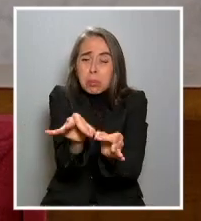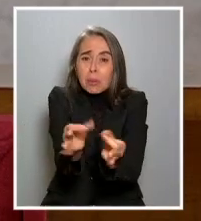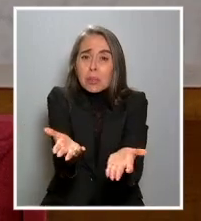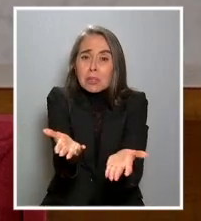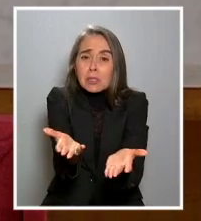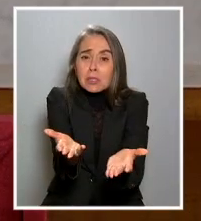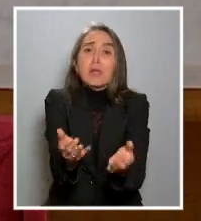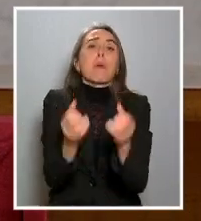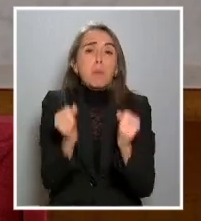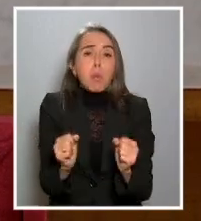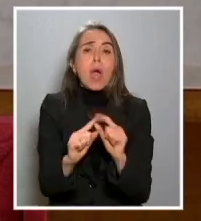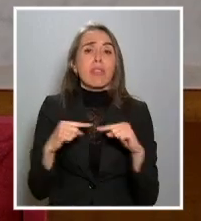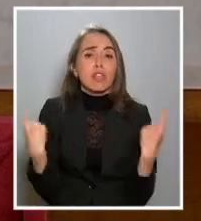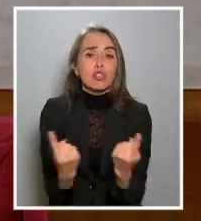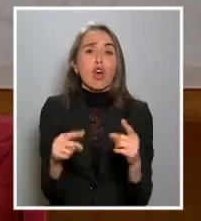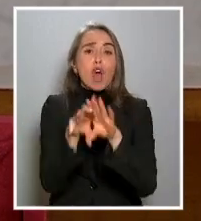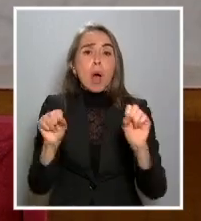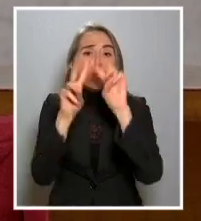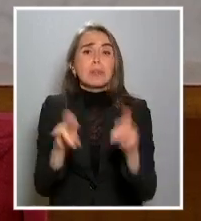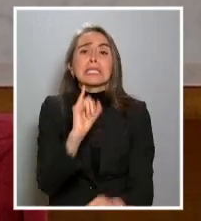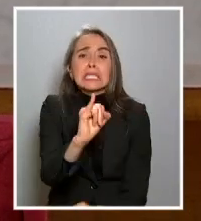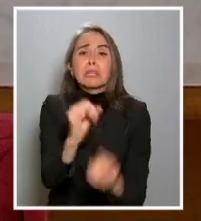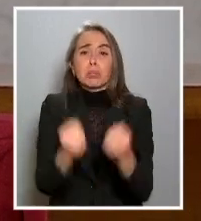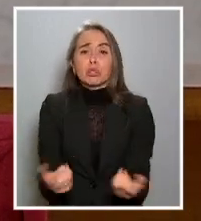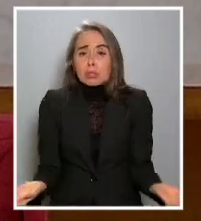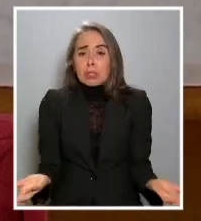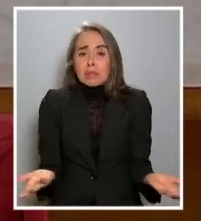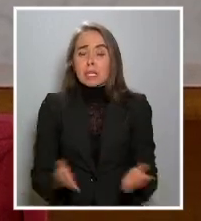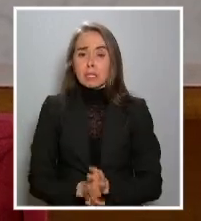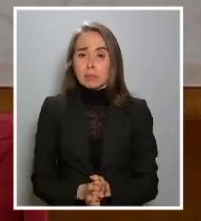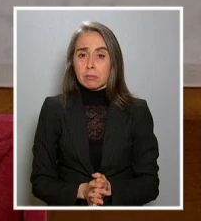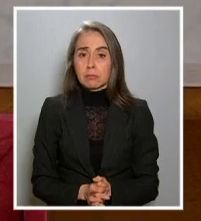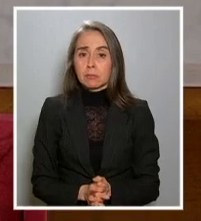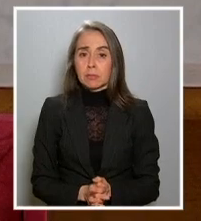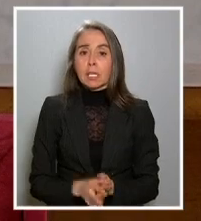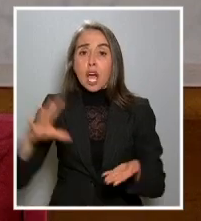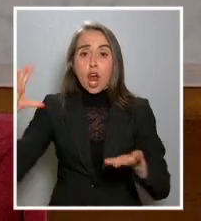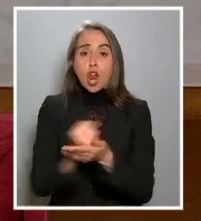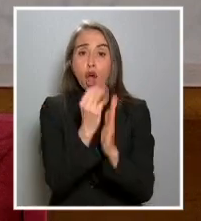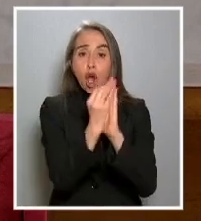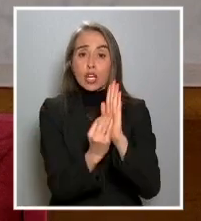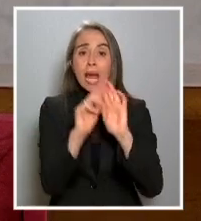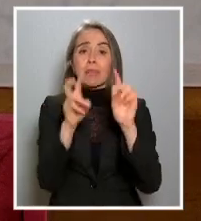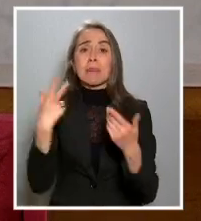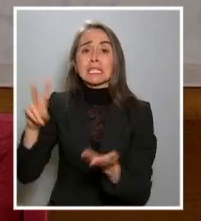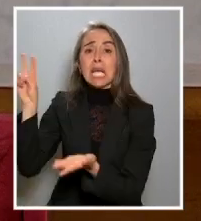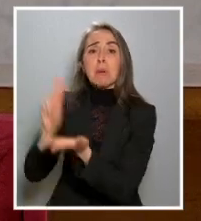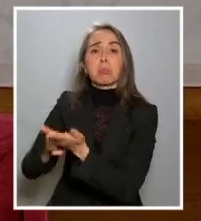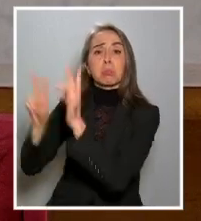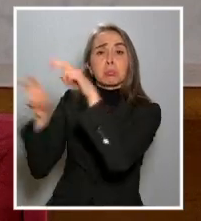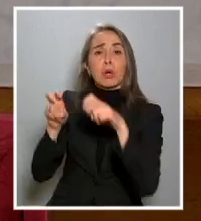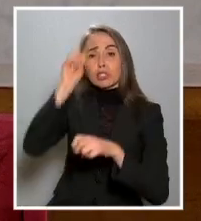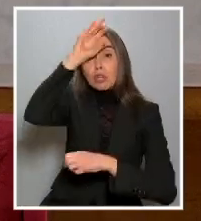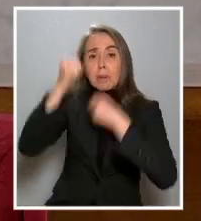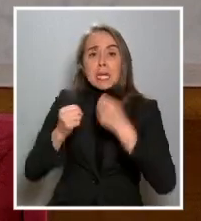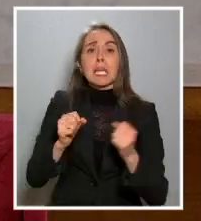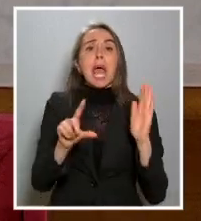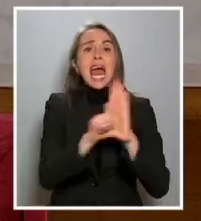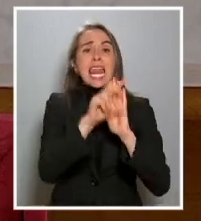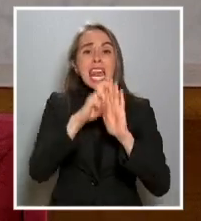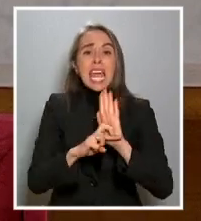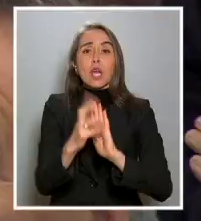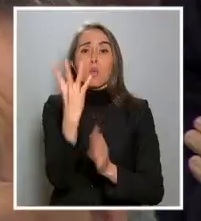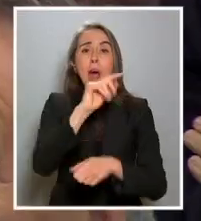¿Es posible ponernos de acuerdo en esta materia? Por supuesto que es posible. Si lo conseguimos en materia de royalty, lo conseguimos en 40 horas, lo conseguimos